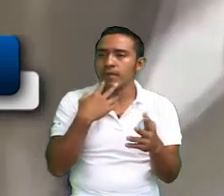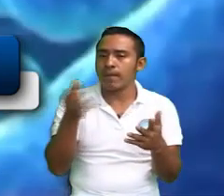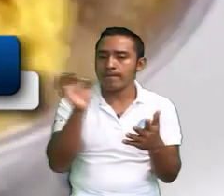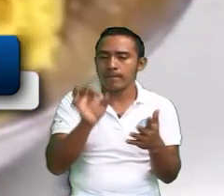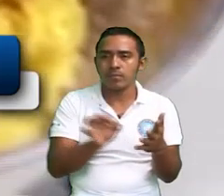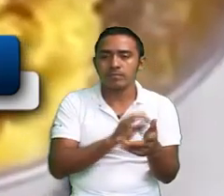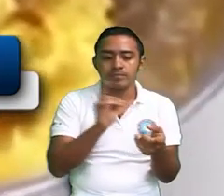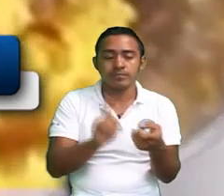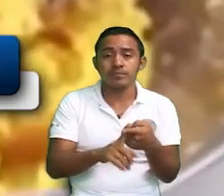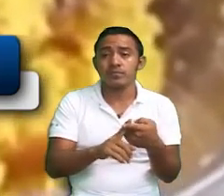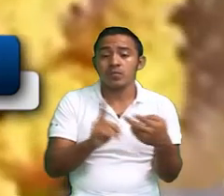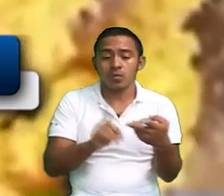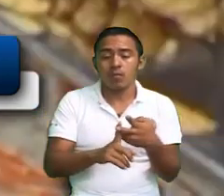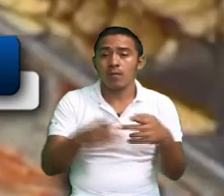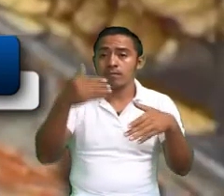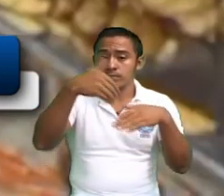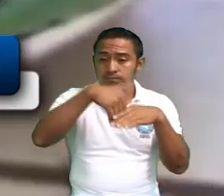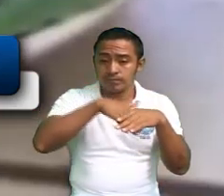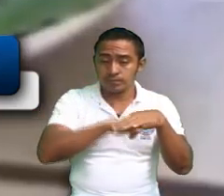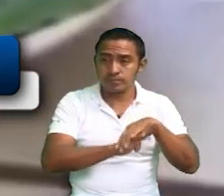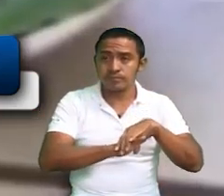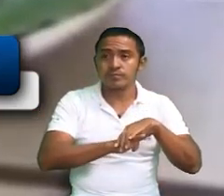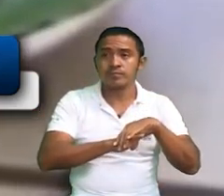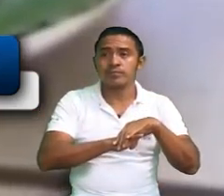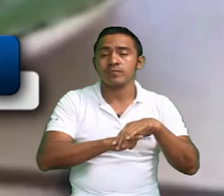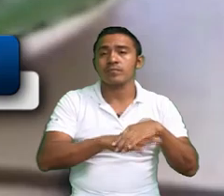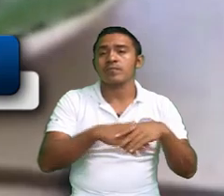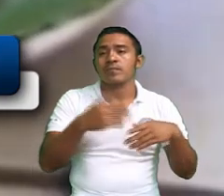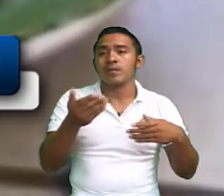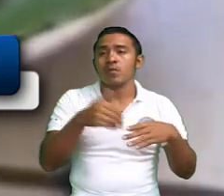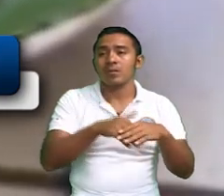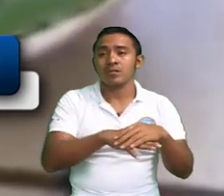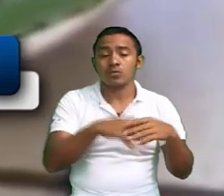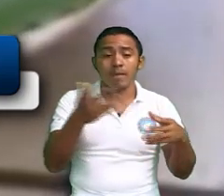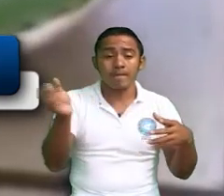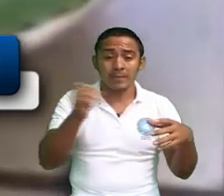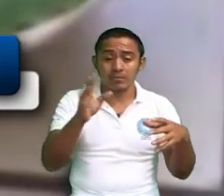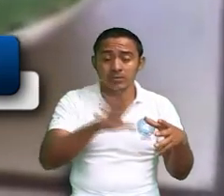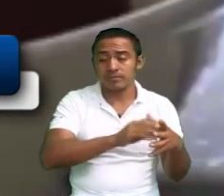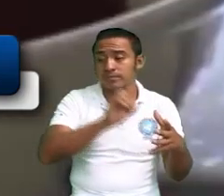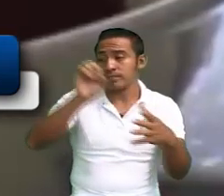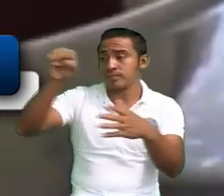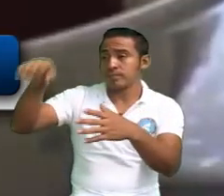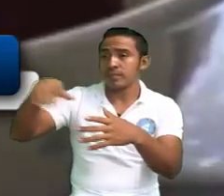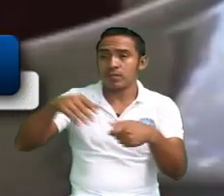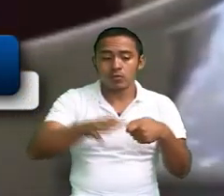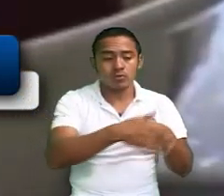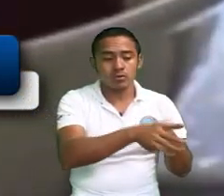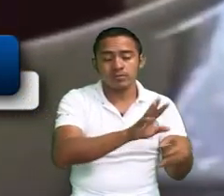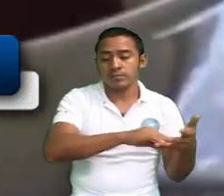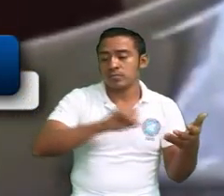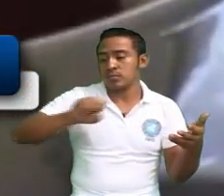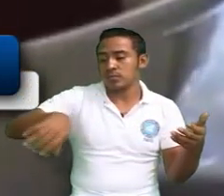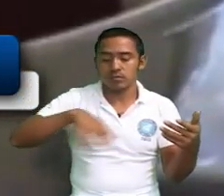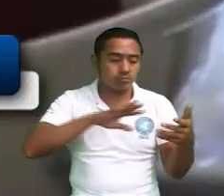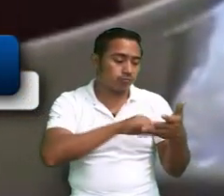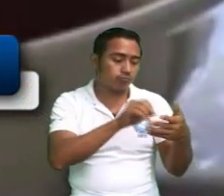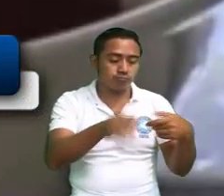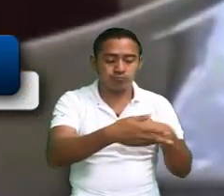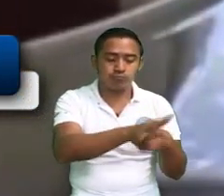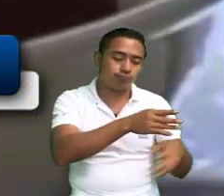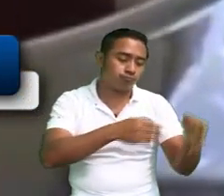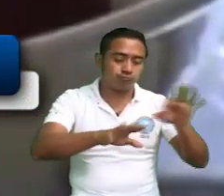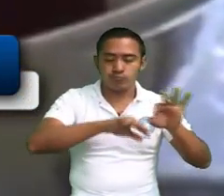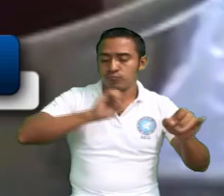dos, el almacenamiento de los desechos. Muchas veces, a veces estamos cocinando y tiramos las cosas, tiramos a la